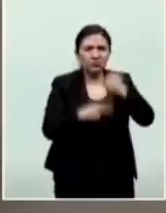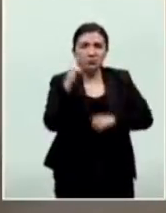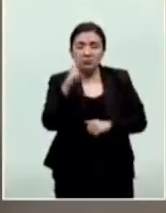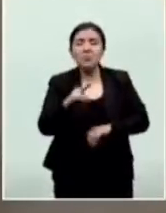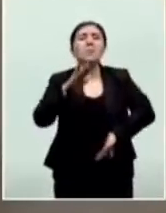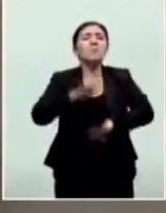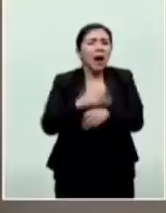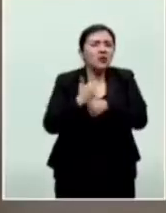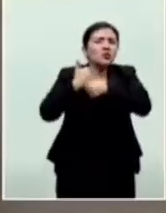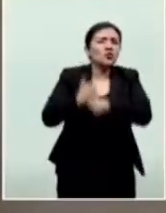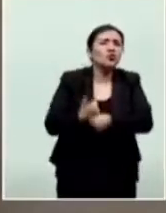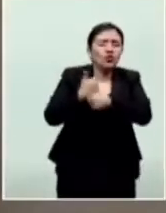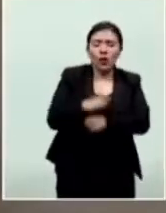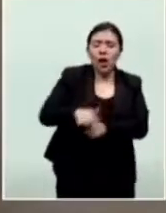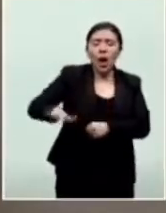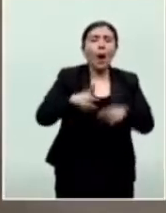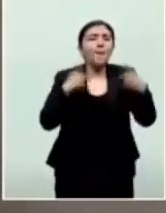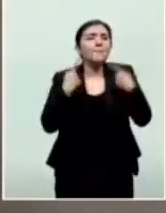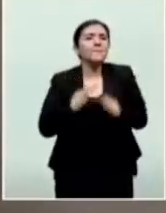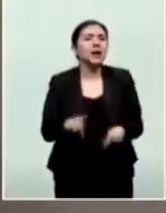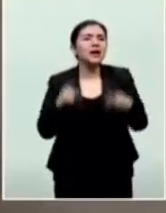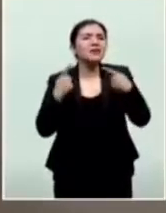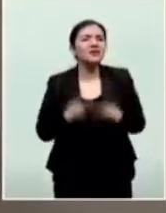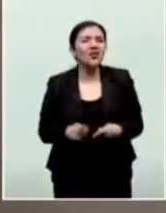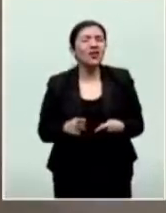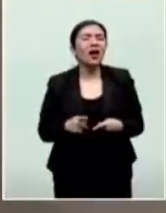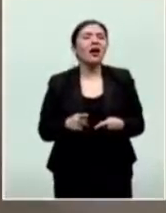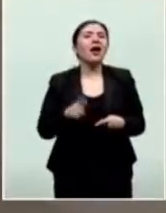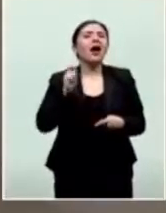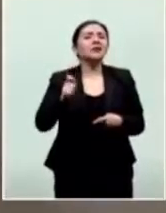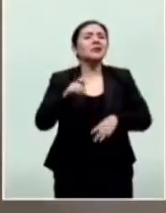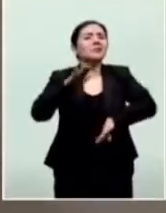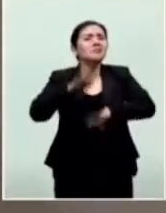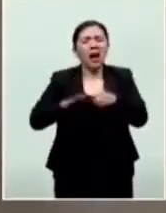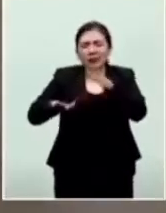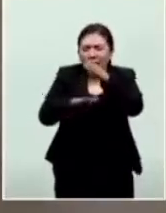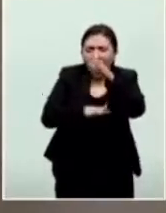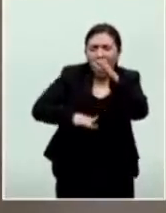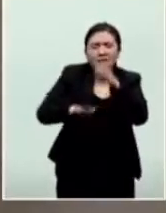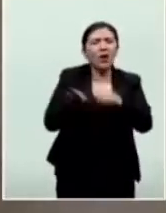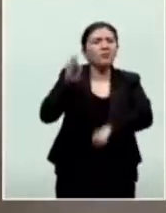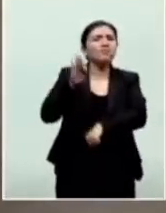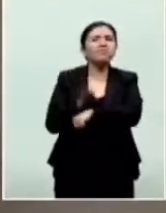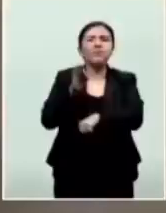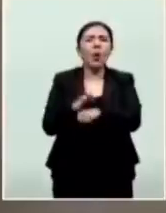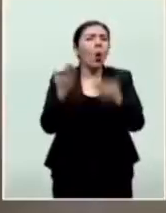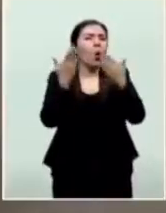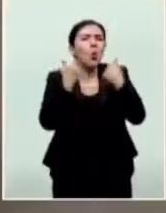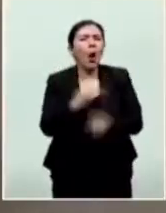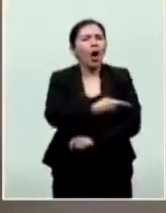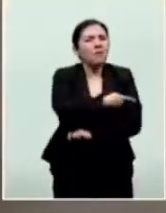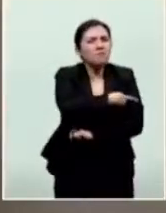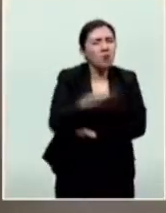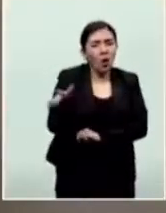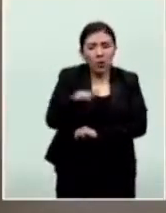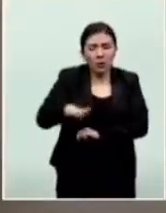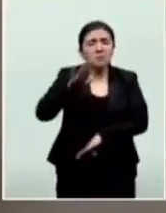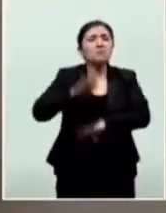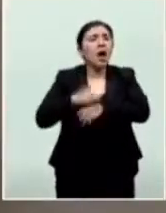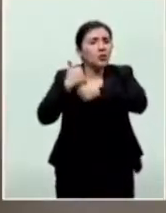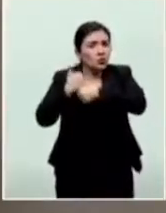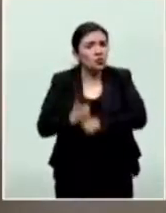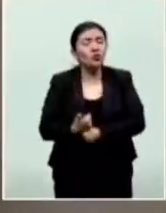afecta más a las personas de las capas más desprotegidas, a los sectores más pobres de la